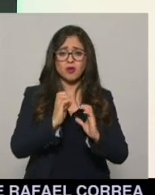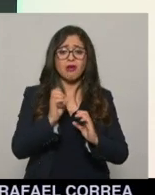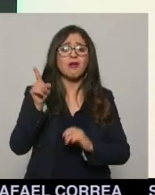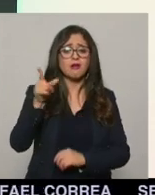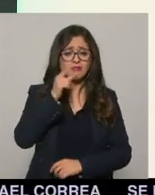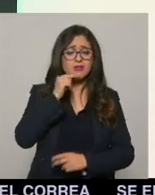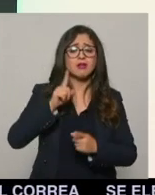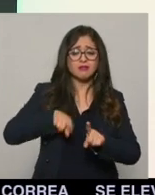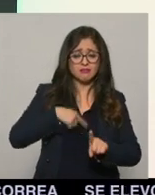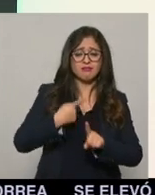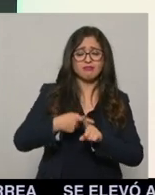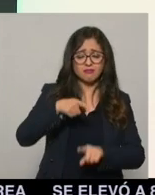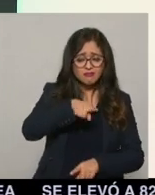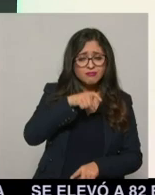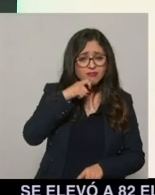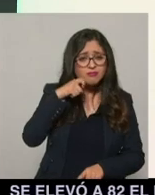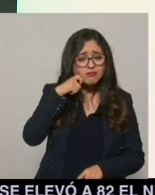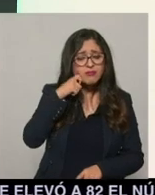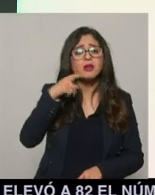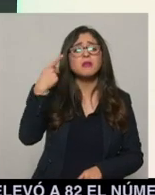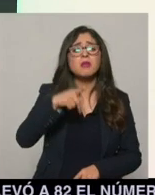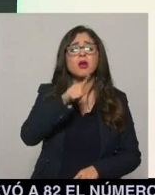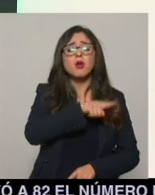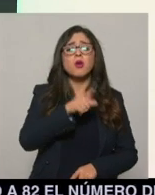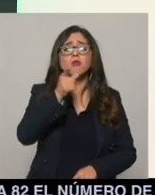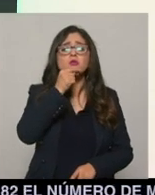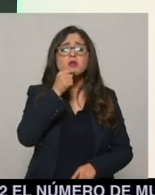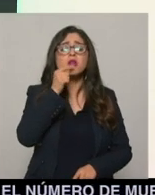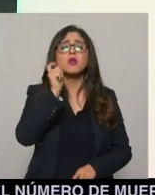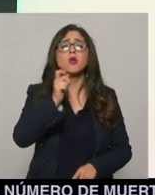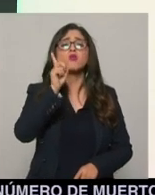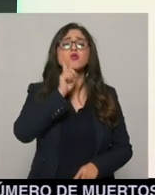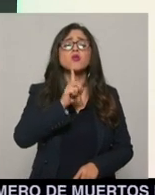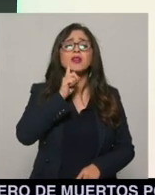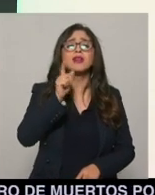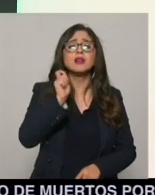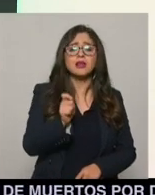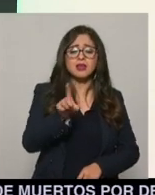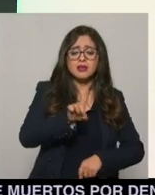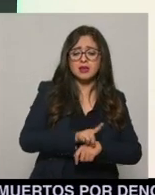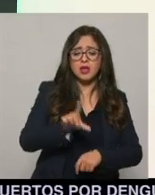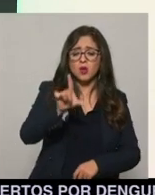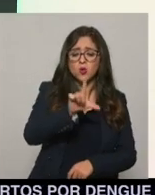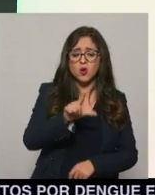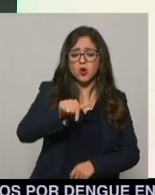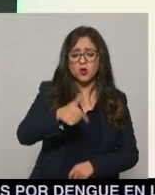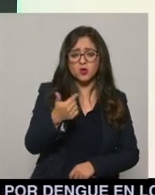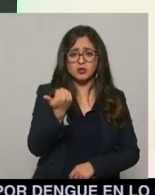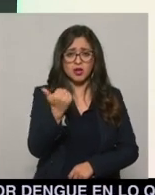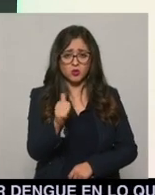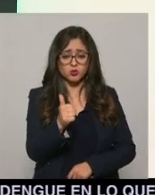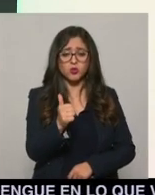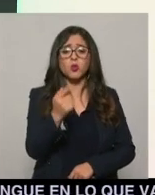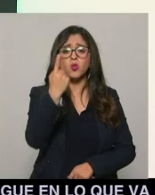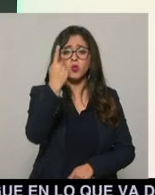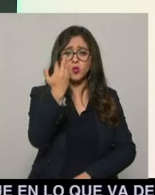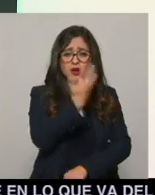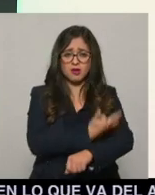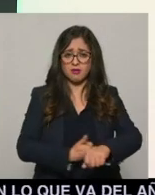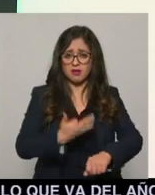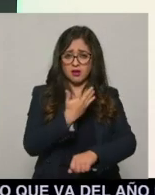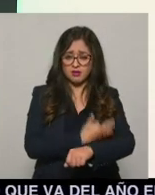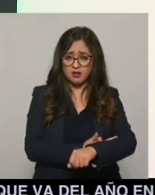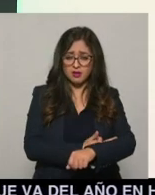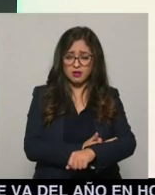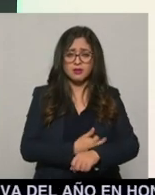de la violencia policíaca hacia las mujeres este lunes 12 de agosto a la 1 de la tarde y